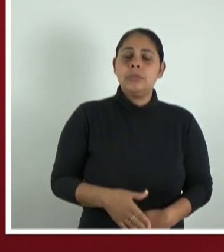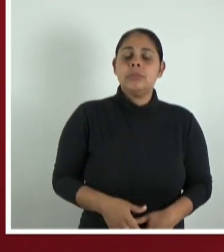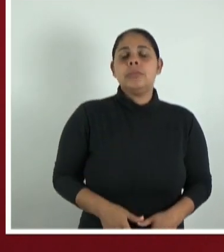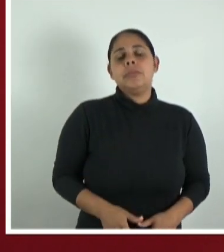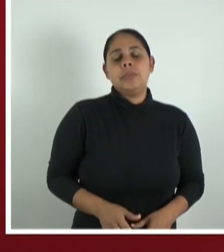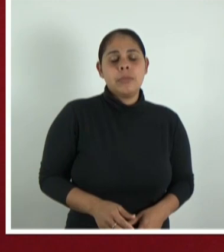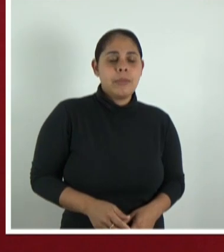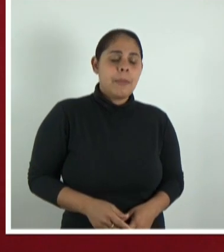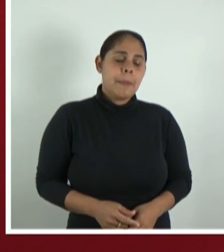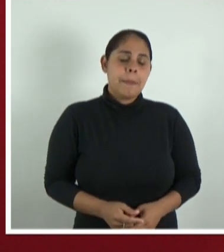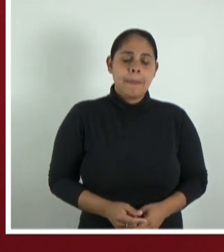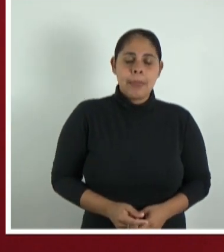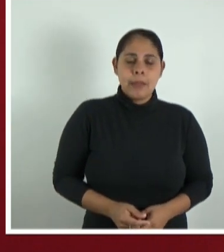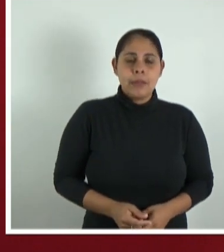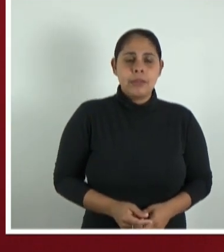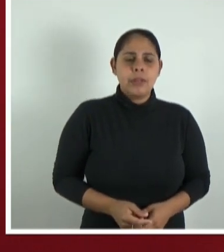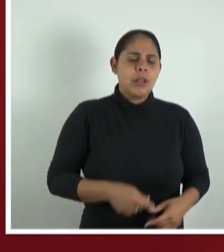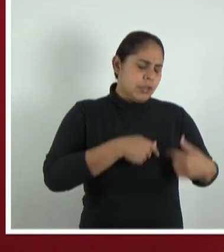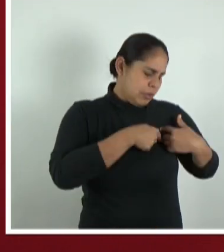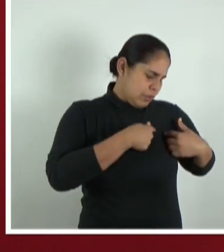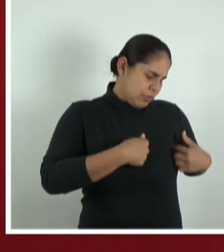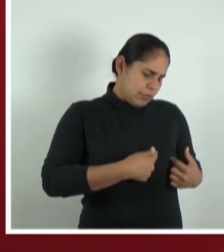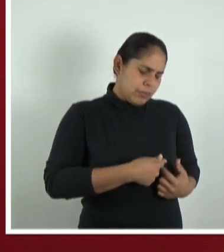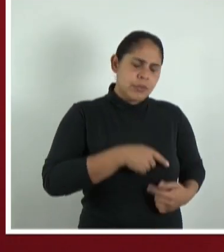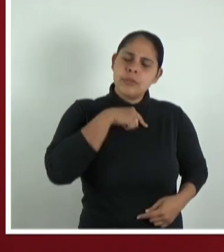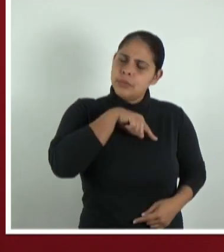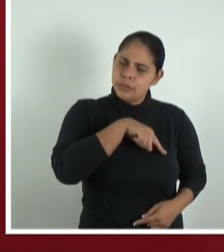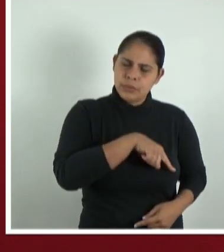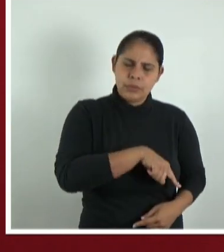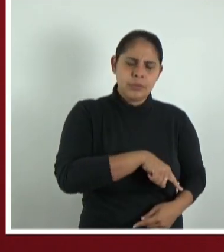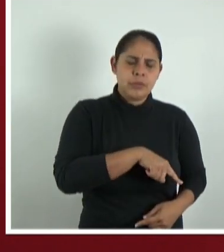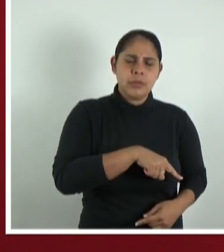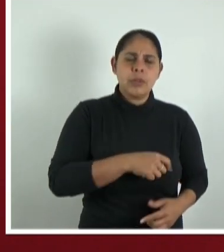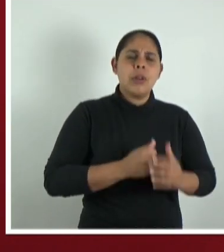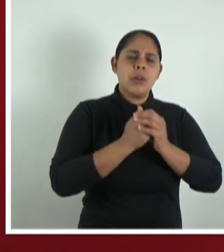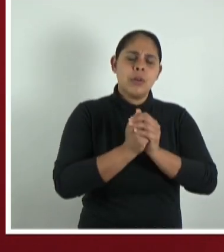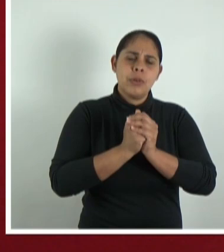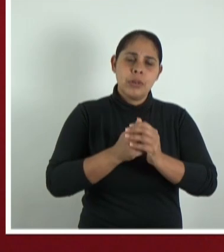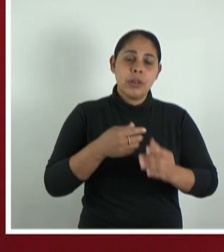entonces, de lo profundo de su corazón, ore junto conmigo